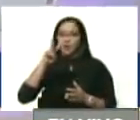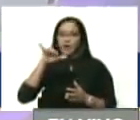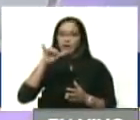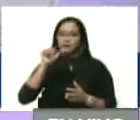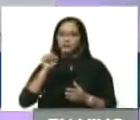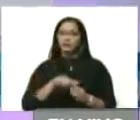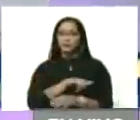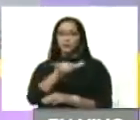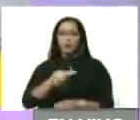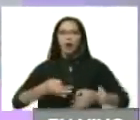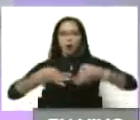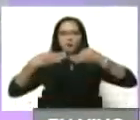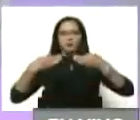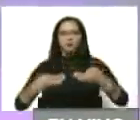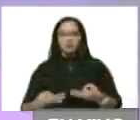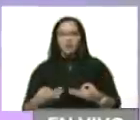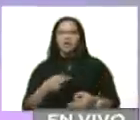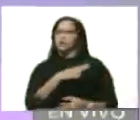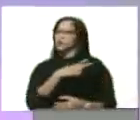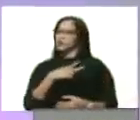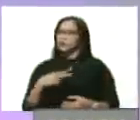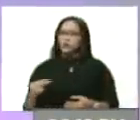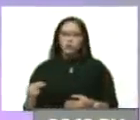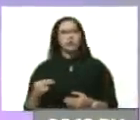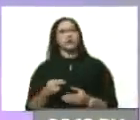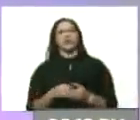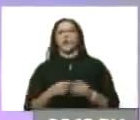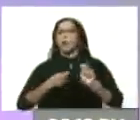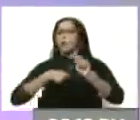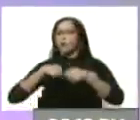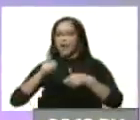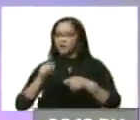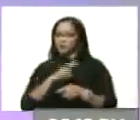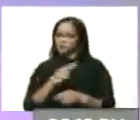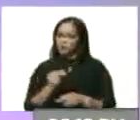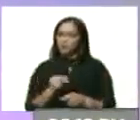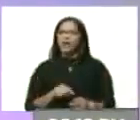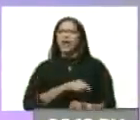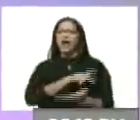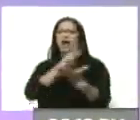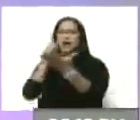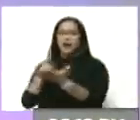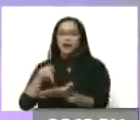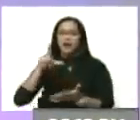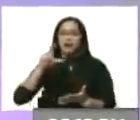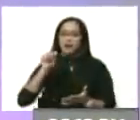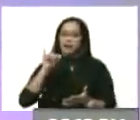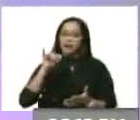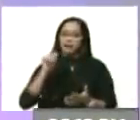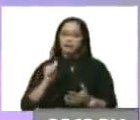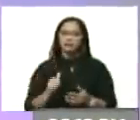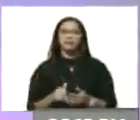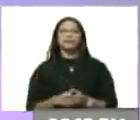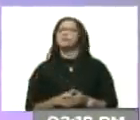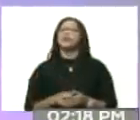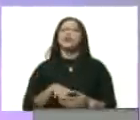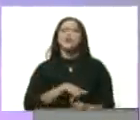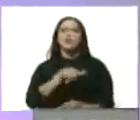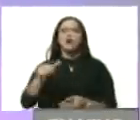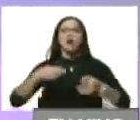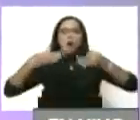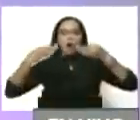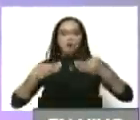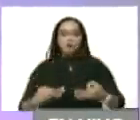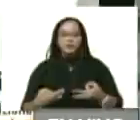vuelo oficial, no comercial, a La Haya, a los Países Bajos. En un vuelo oficial,